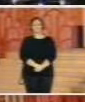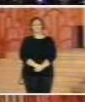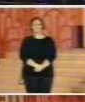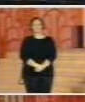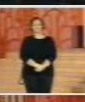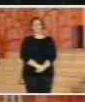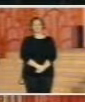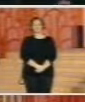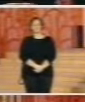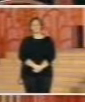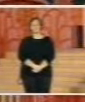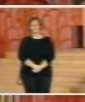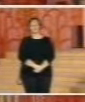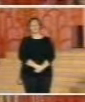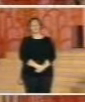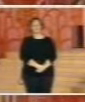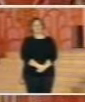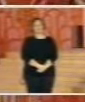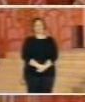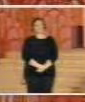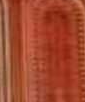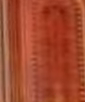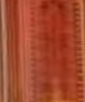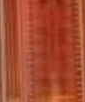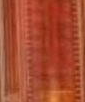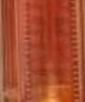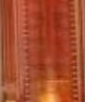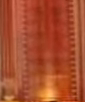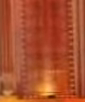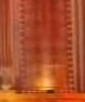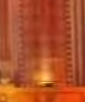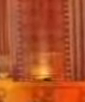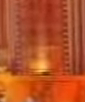arriba, nosotras siempre arriba, que con ilusión y humildad todo se consigue.